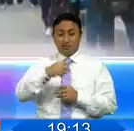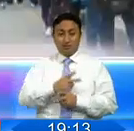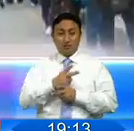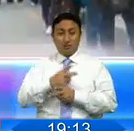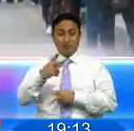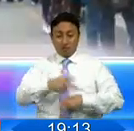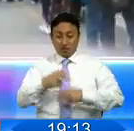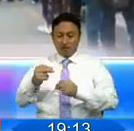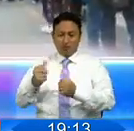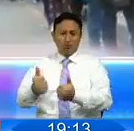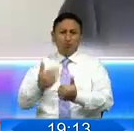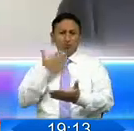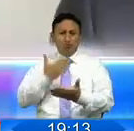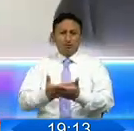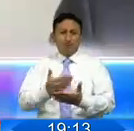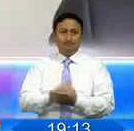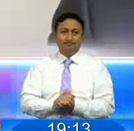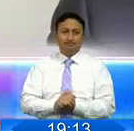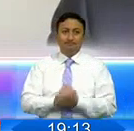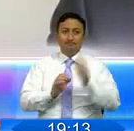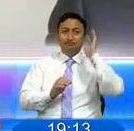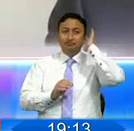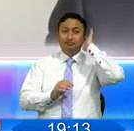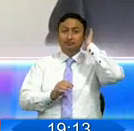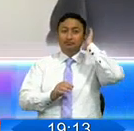a la movilidad humana. Recibir